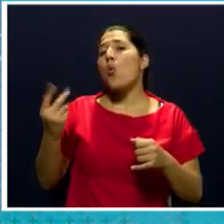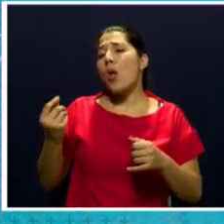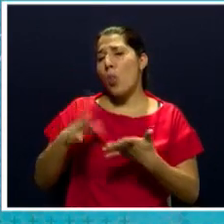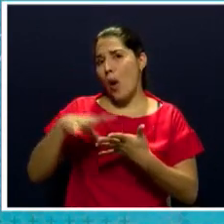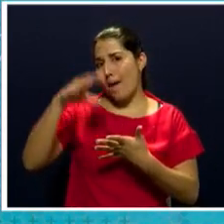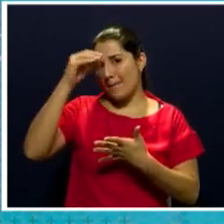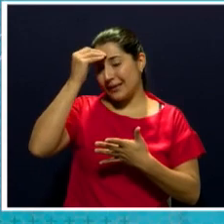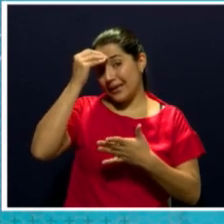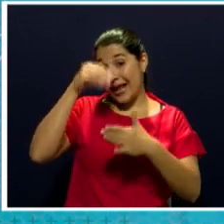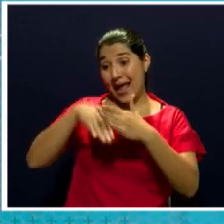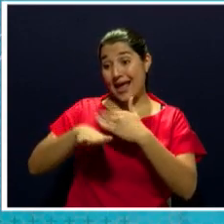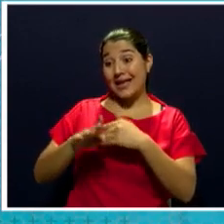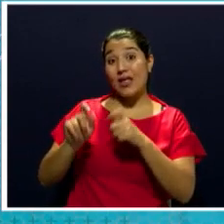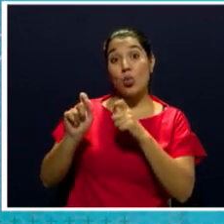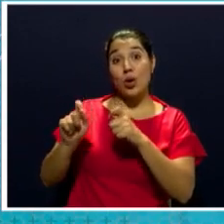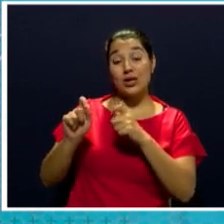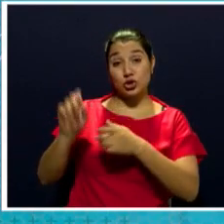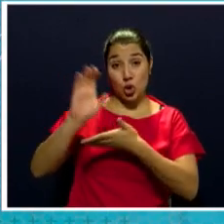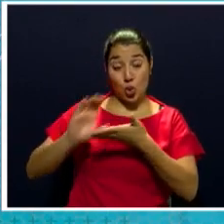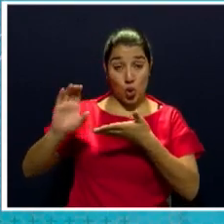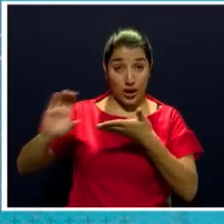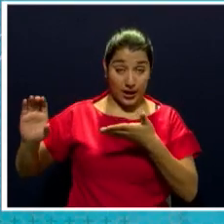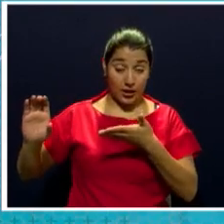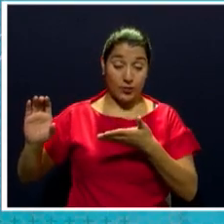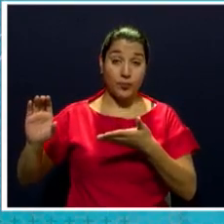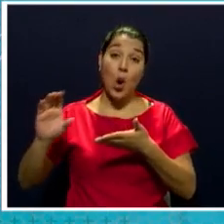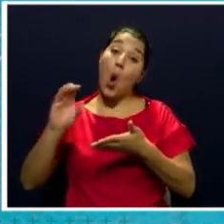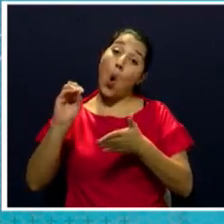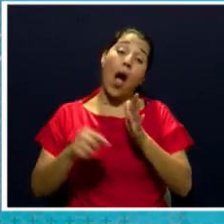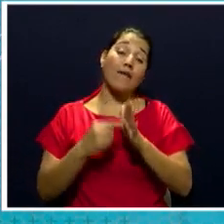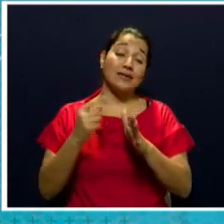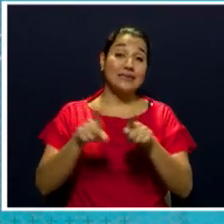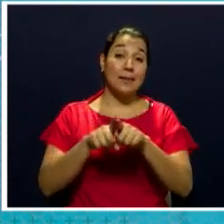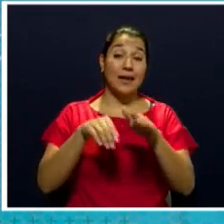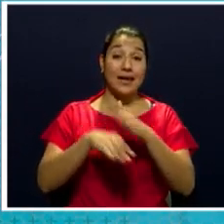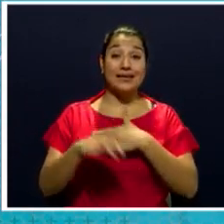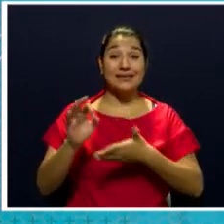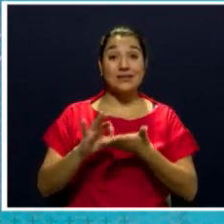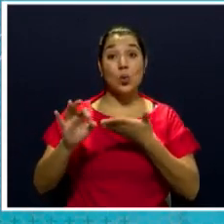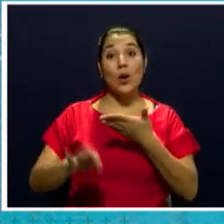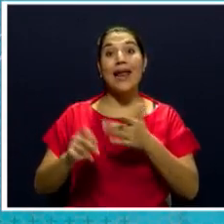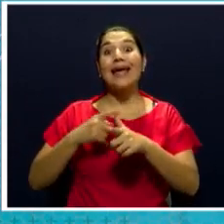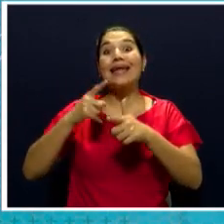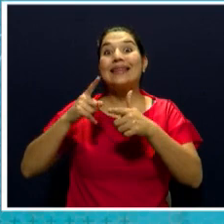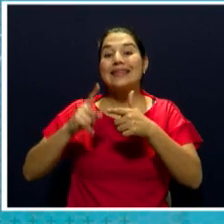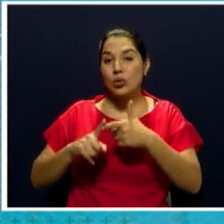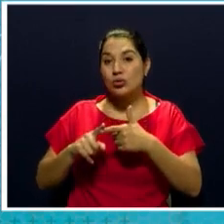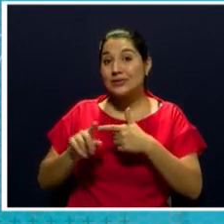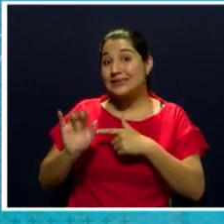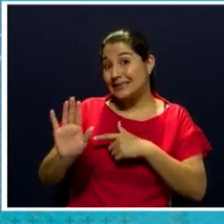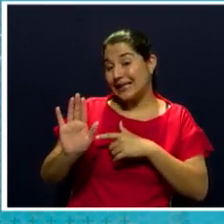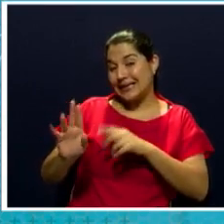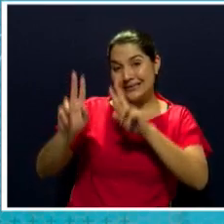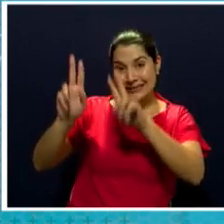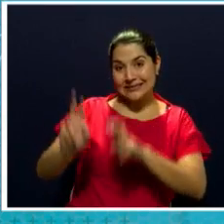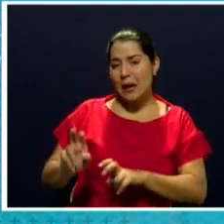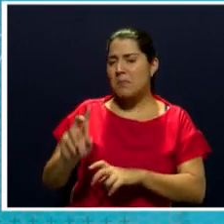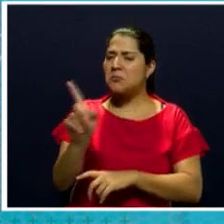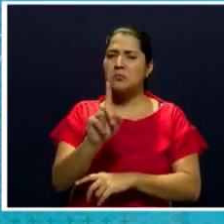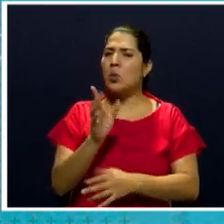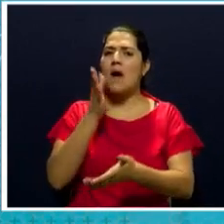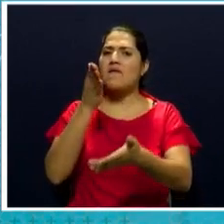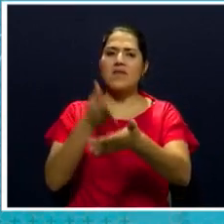durante la educación secundaria y, bueno, en algunos casos durante la educación primaria, y por tanto esa es una prueba que por su naturaleza no se ve